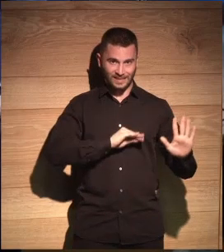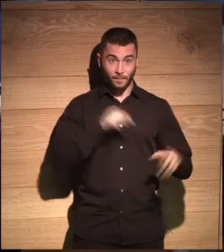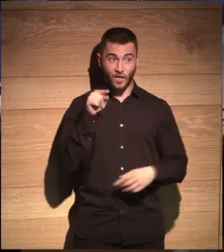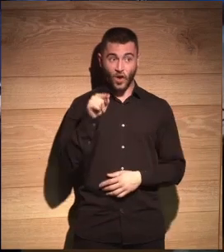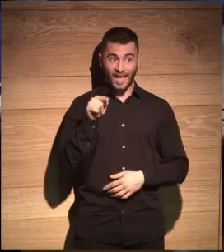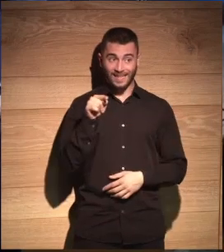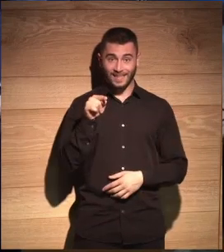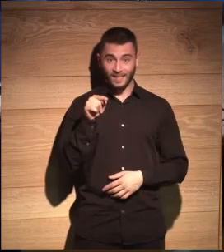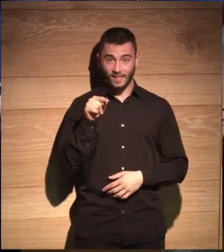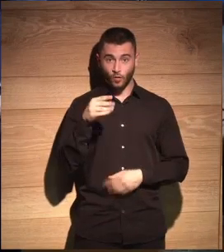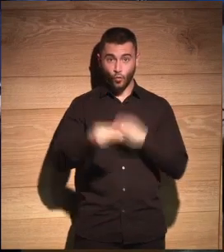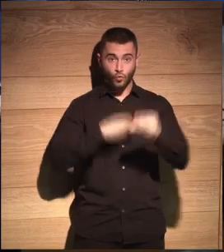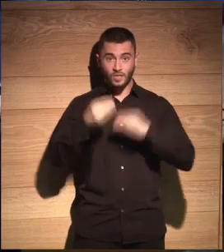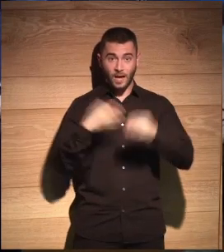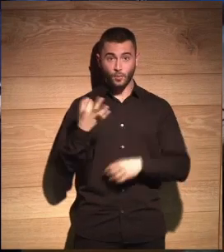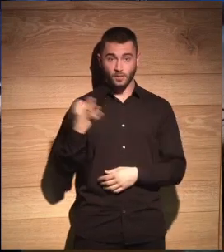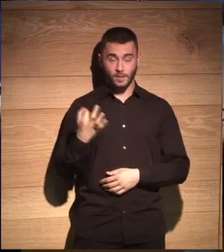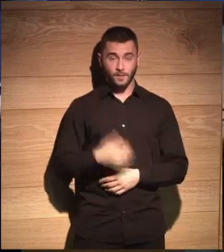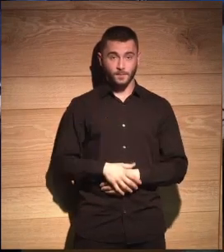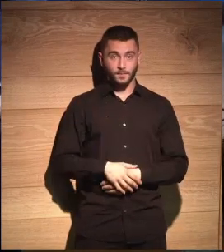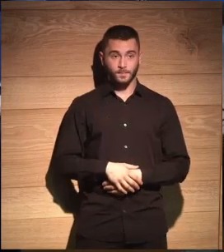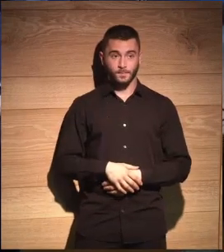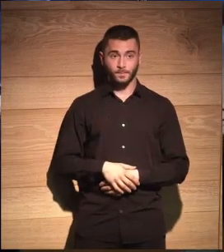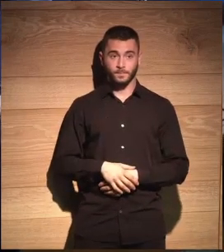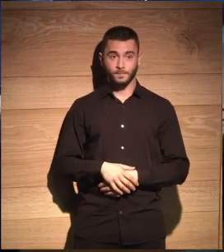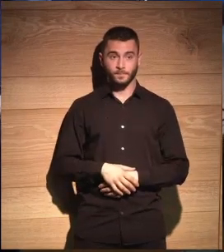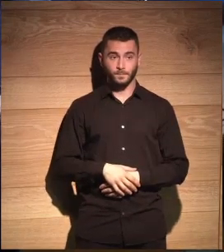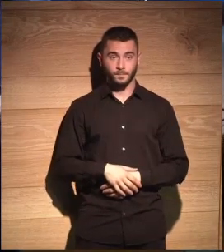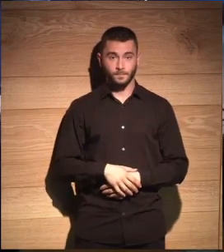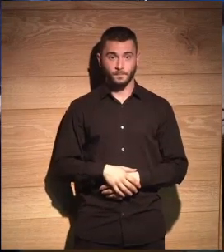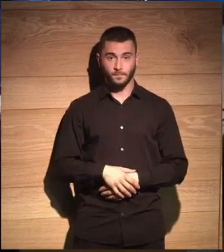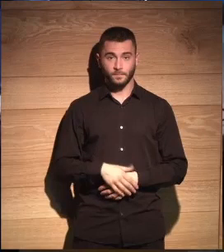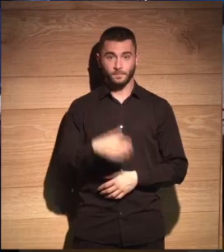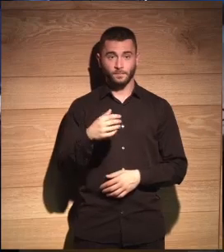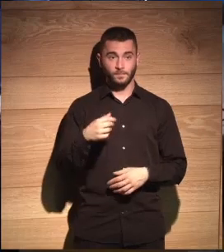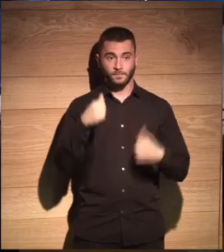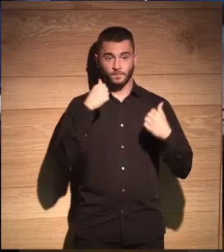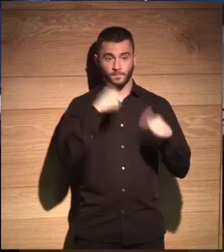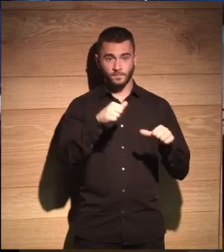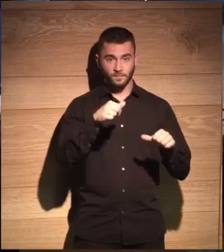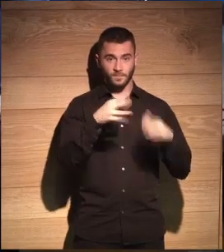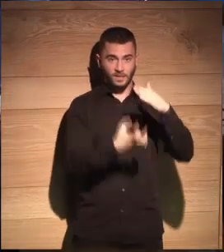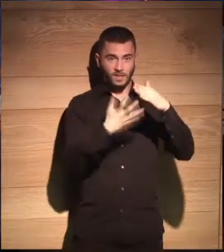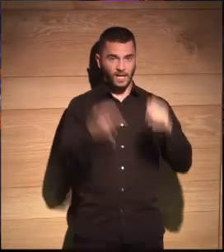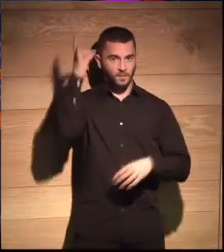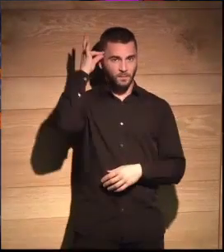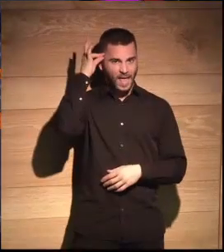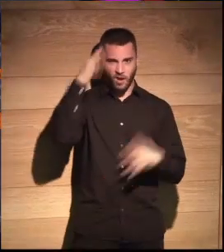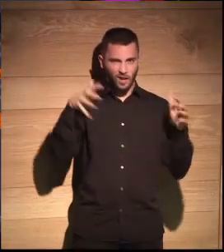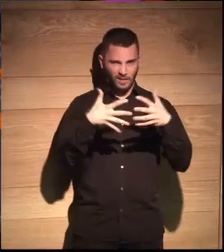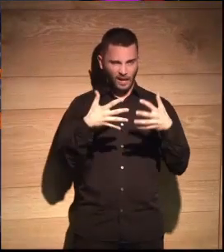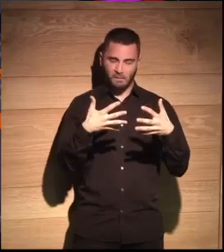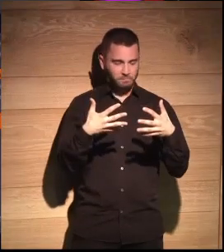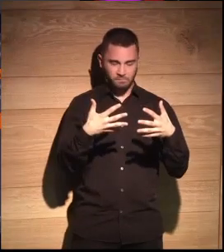aquí lo que estamos utilizando es, en lugar de estampar, podías descargarte texturas de pelo de internet y demás y empezar a